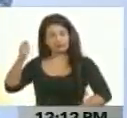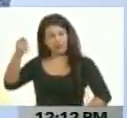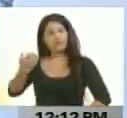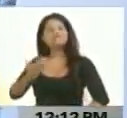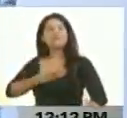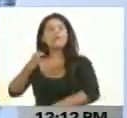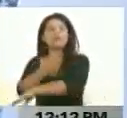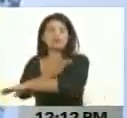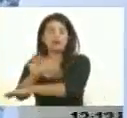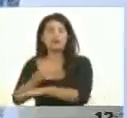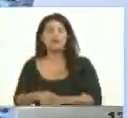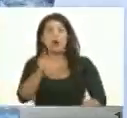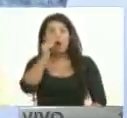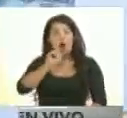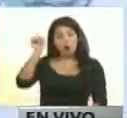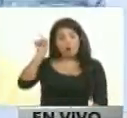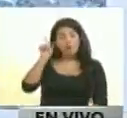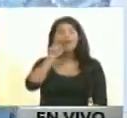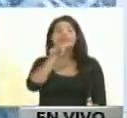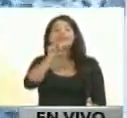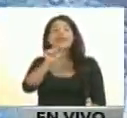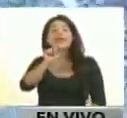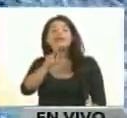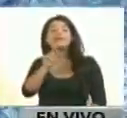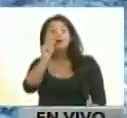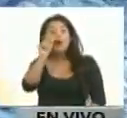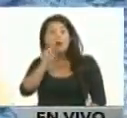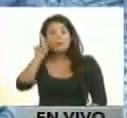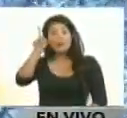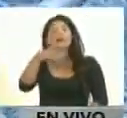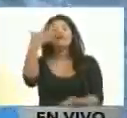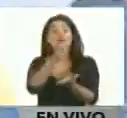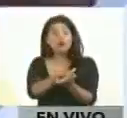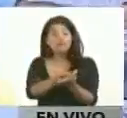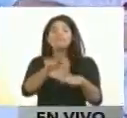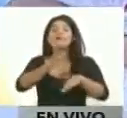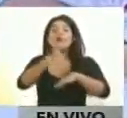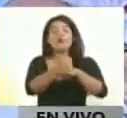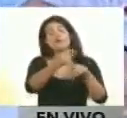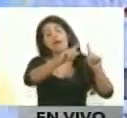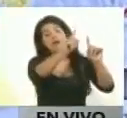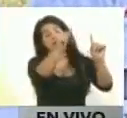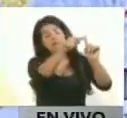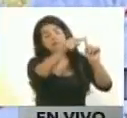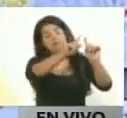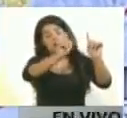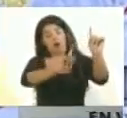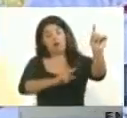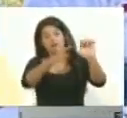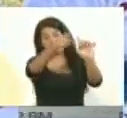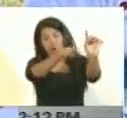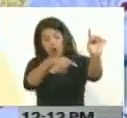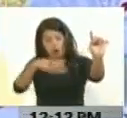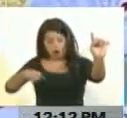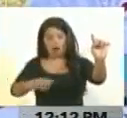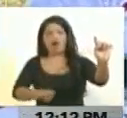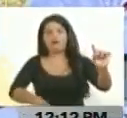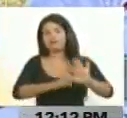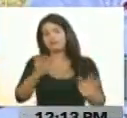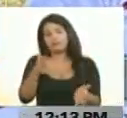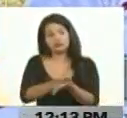entidad 21.151, fallece por descarga eléctrica. Pero yo quiero hacer énfasis en la